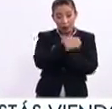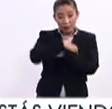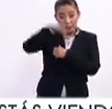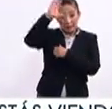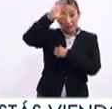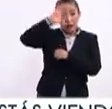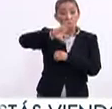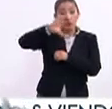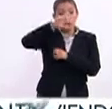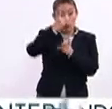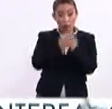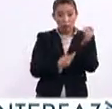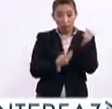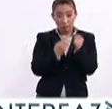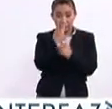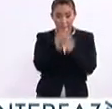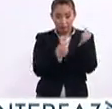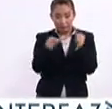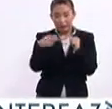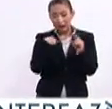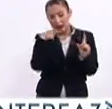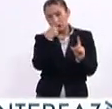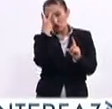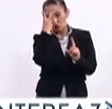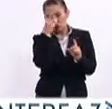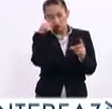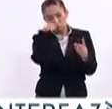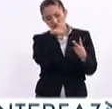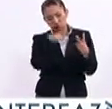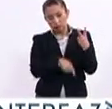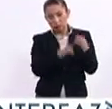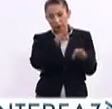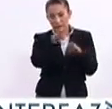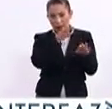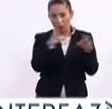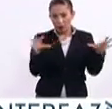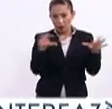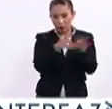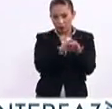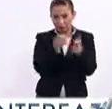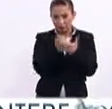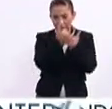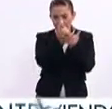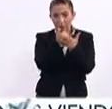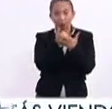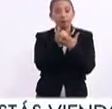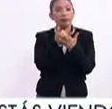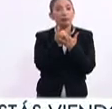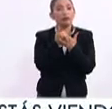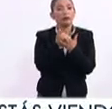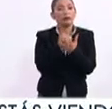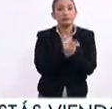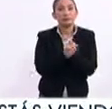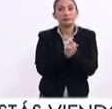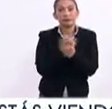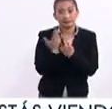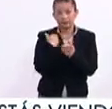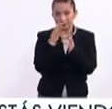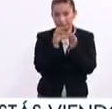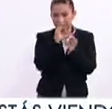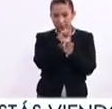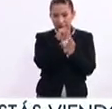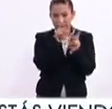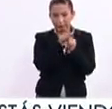la ciencia y la cultura, tiene dos perspectivas de trabajo que son complementarias y que se los voy a